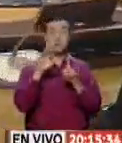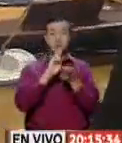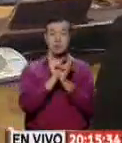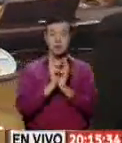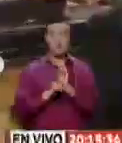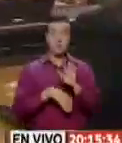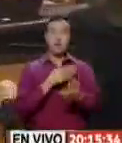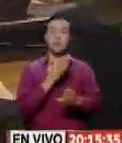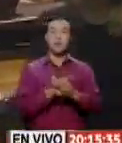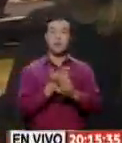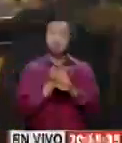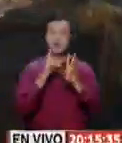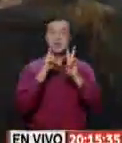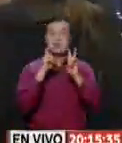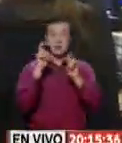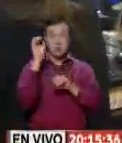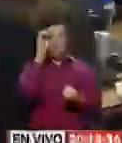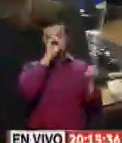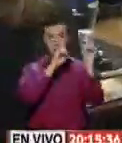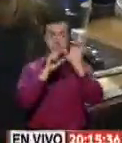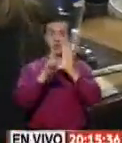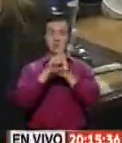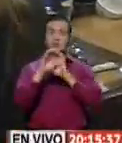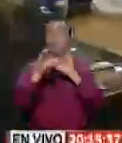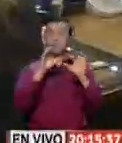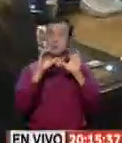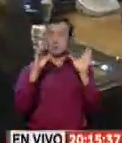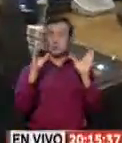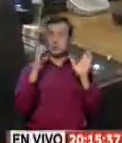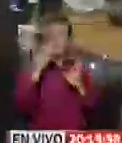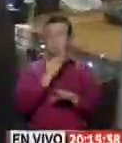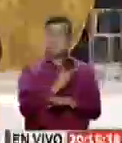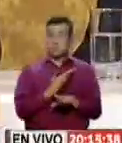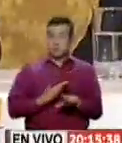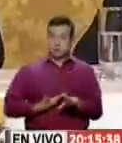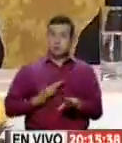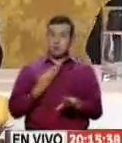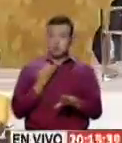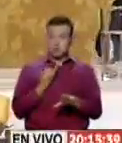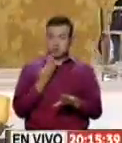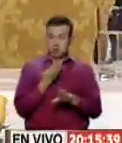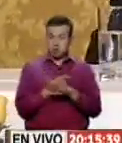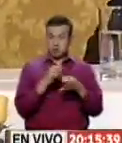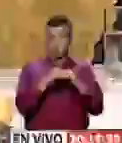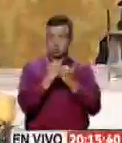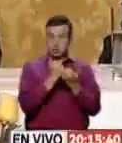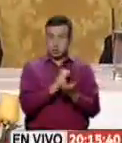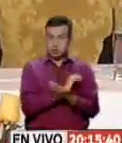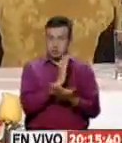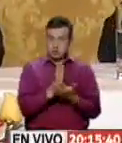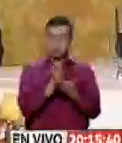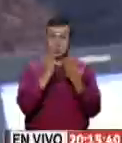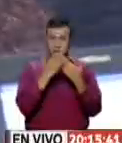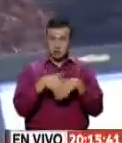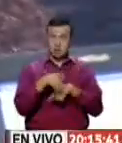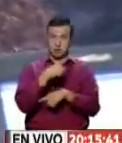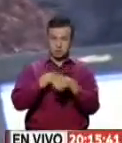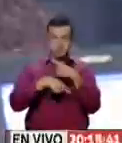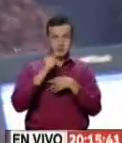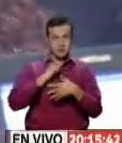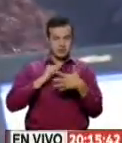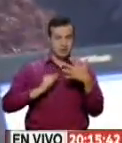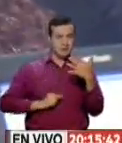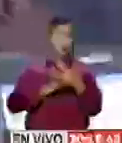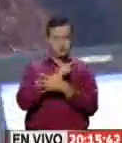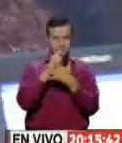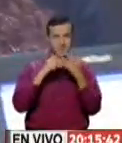fueron planteadas en el veto a la ley de comunicación. El Poder Ejecutivo envió hoy a la Asamblea Nacional. Después del corte, los detalles de